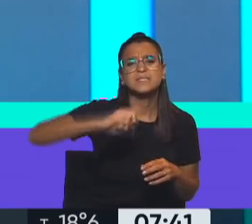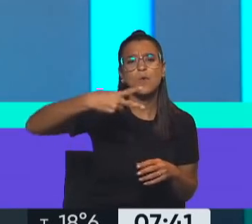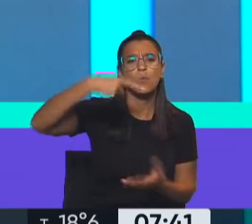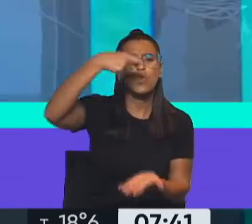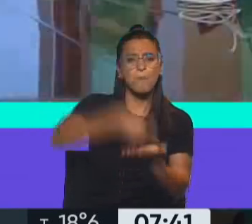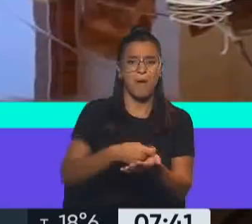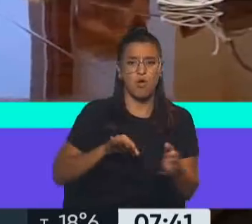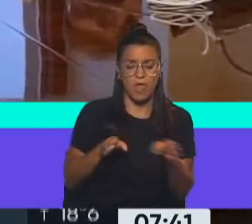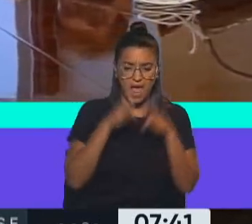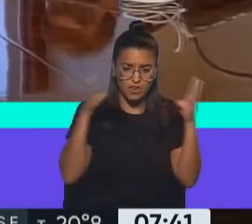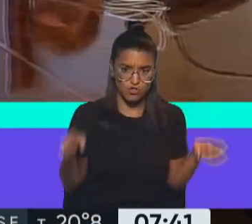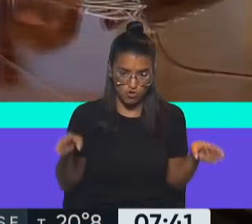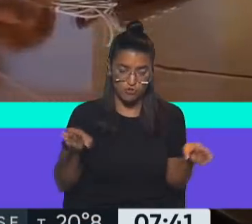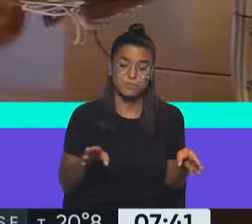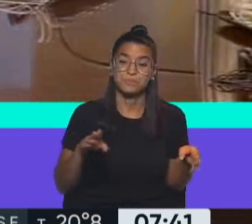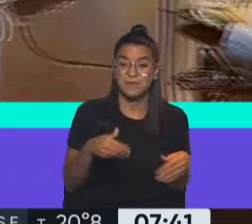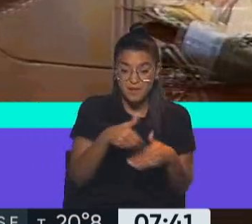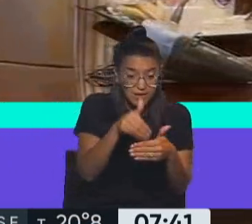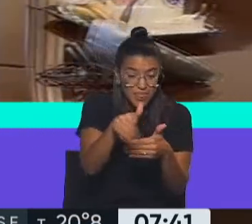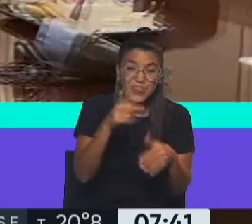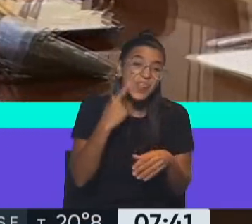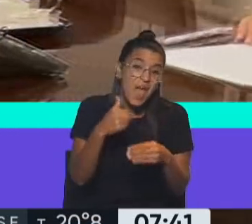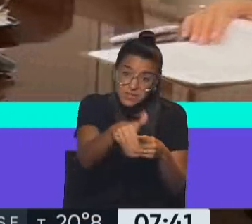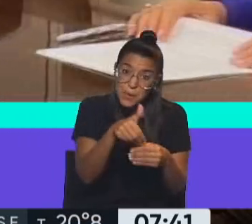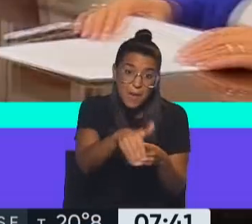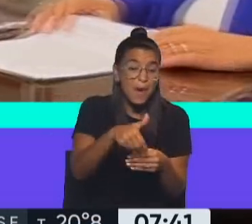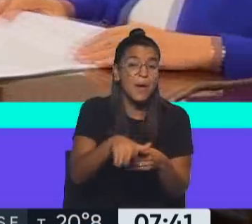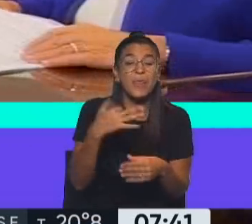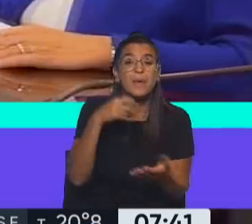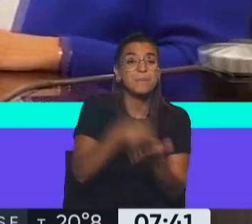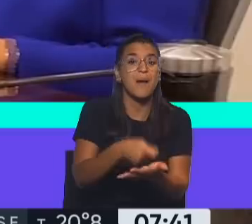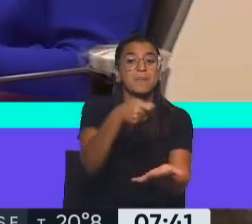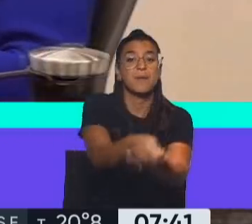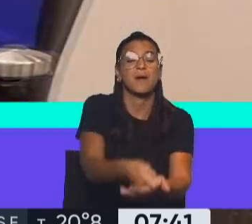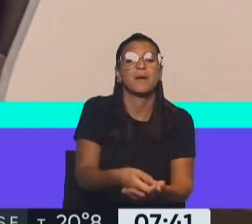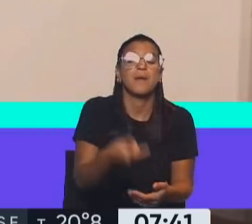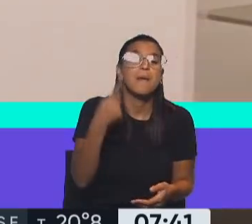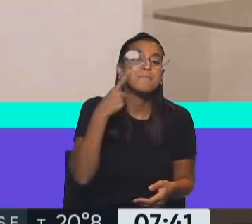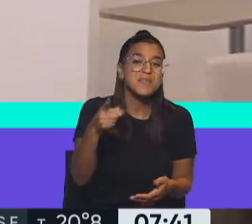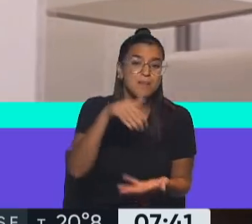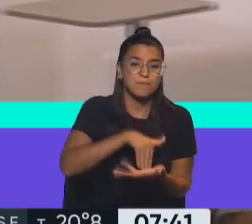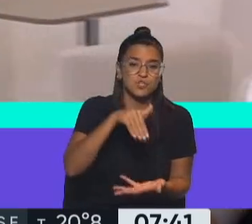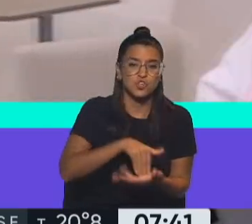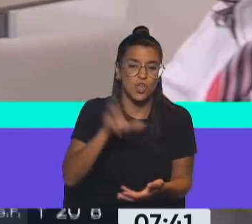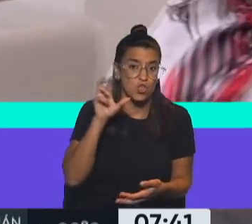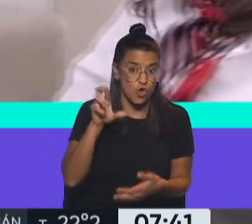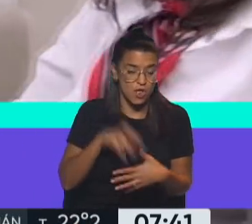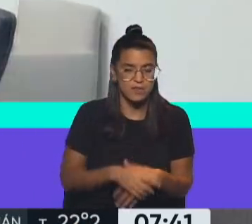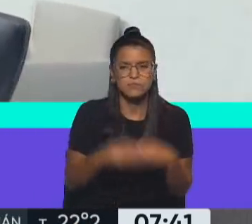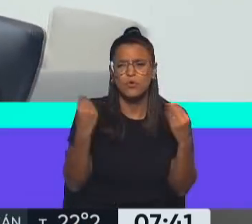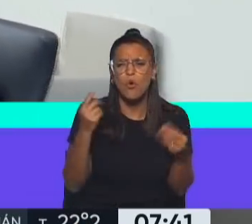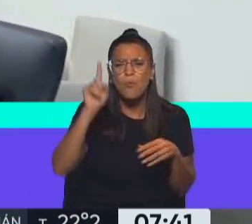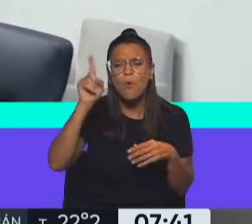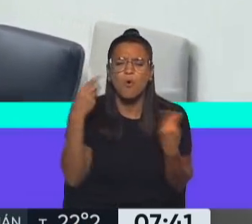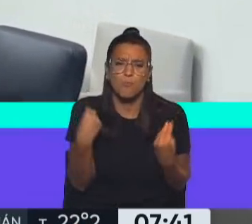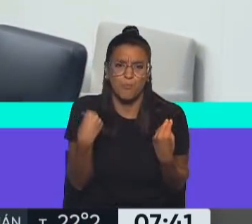del año, es decir, que en unos poquitos días tenés que pagar más de 1.000 millones de dólares. Flor, ¿y cómo se afronta esto teniendo